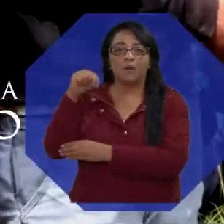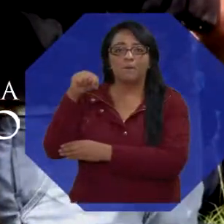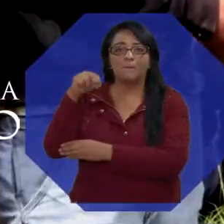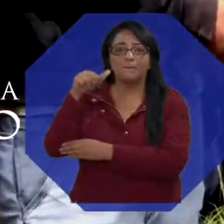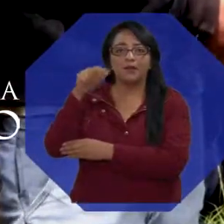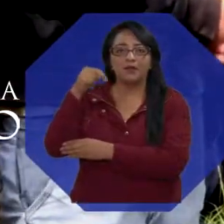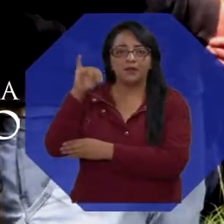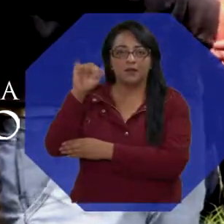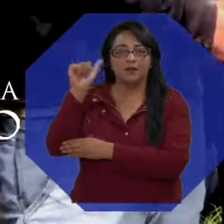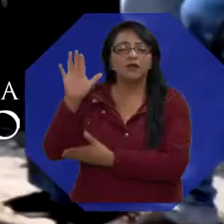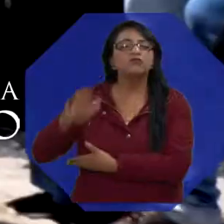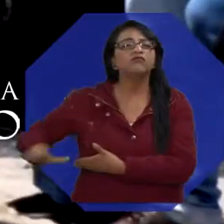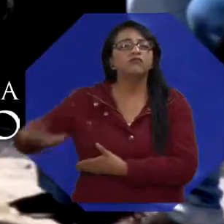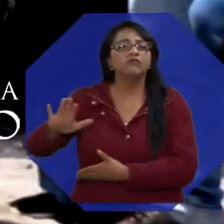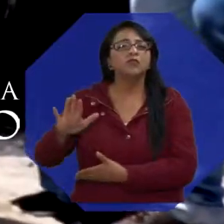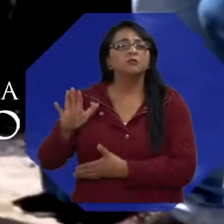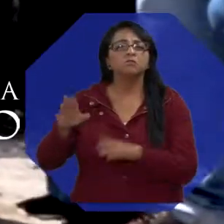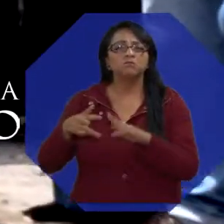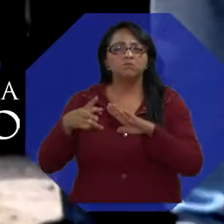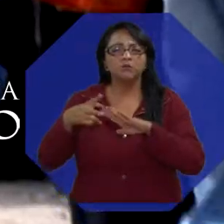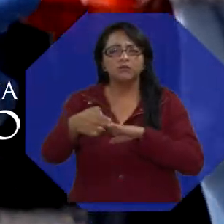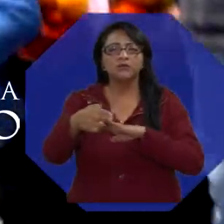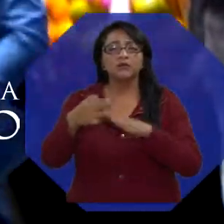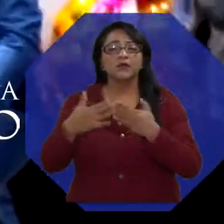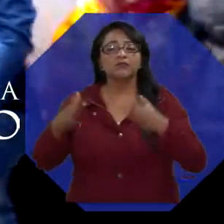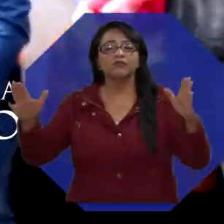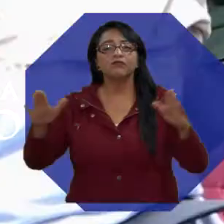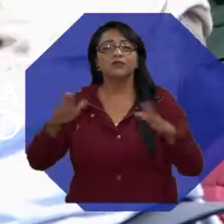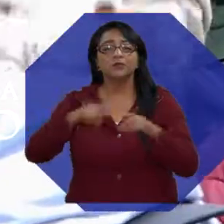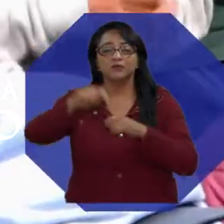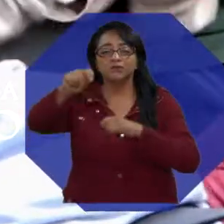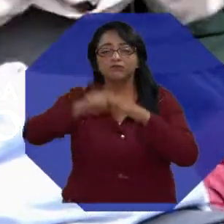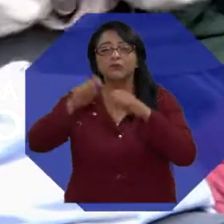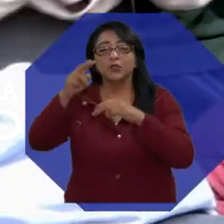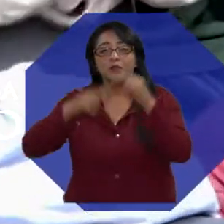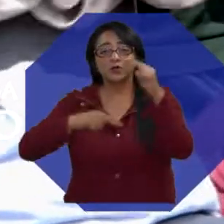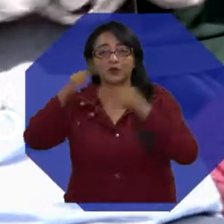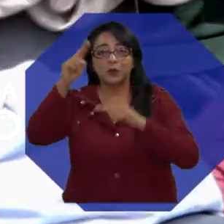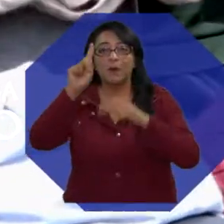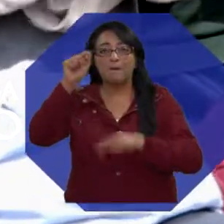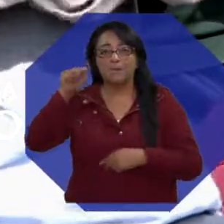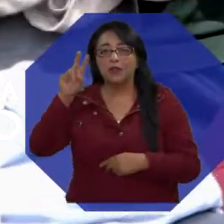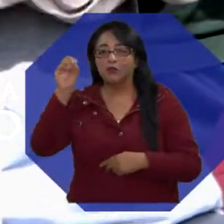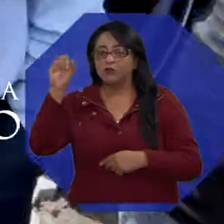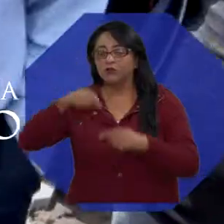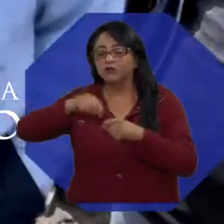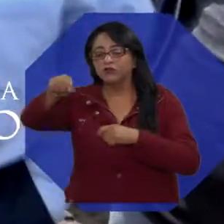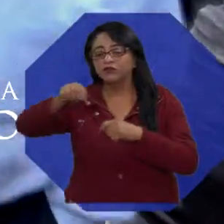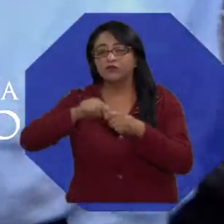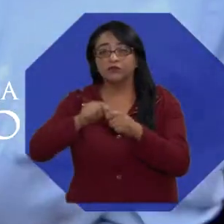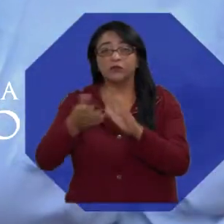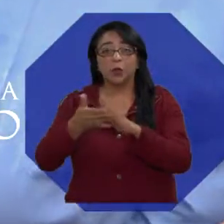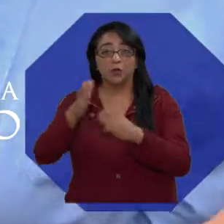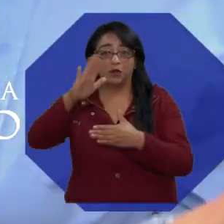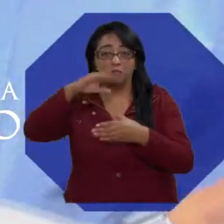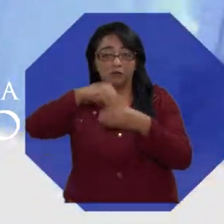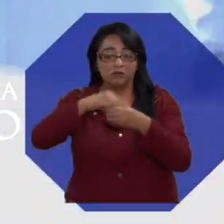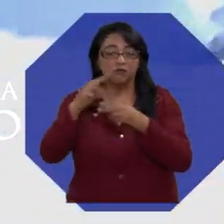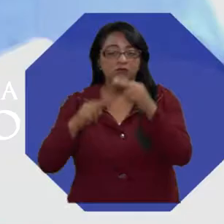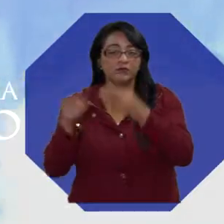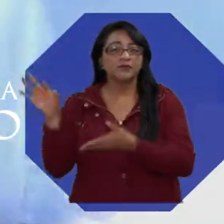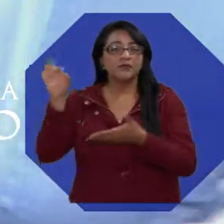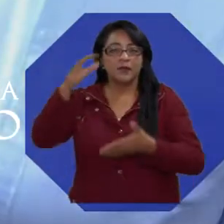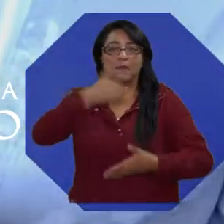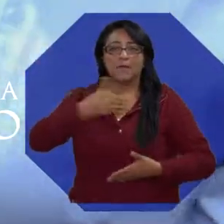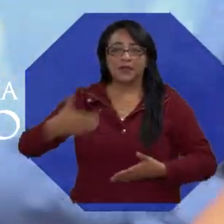compañía, asistieron al acto de inicio de la construcción de 1.200 metros de adoquinado en esa localidad. Rafael Castañeda, presidente